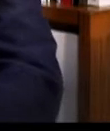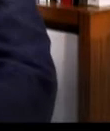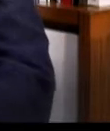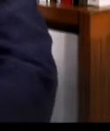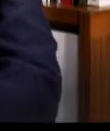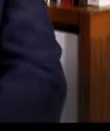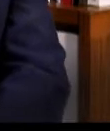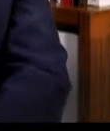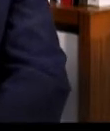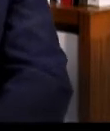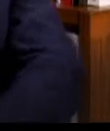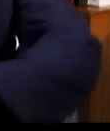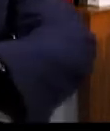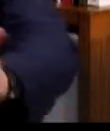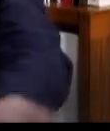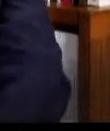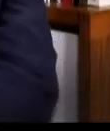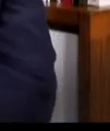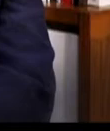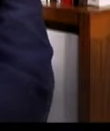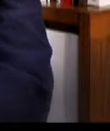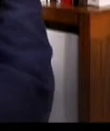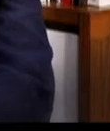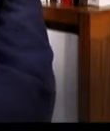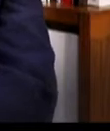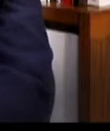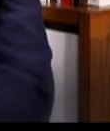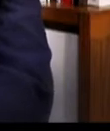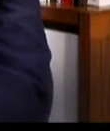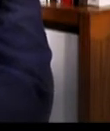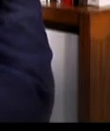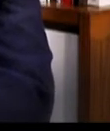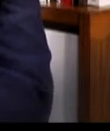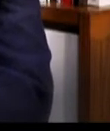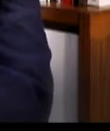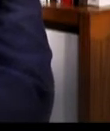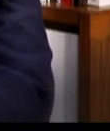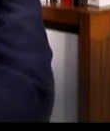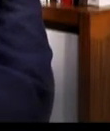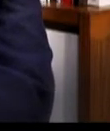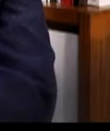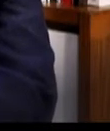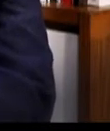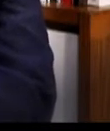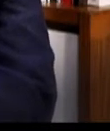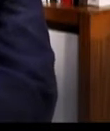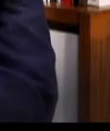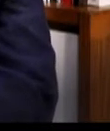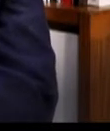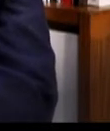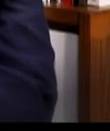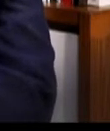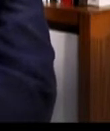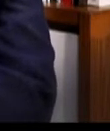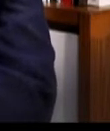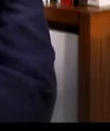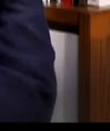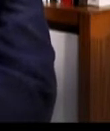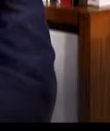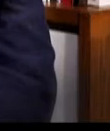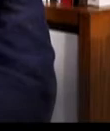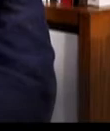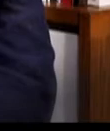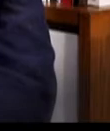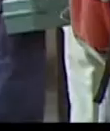los que poblamos el territorio, cómo nos vinculamos con otras comunidades, en particular pensando en que este país se